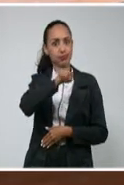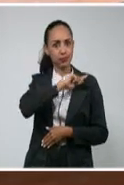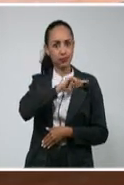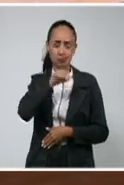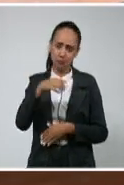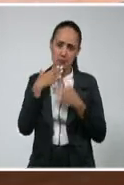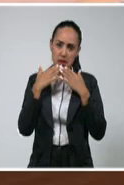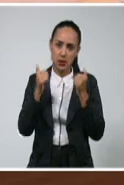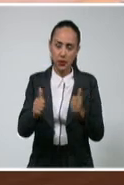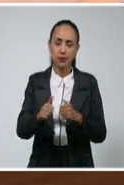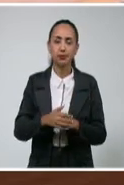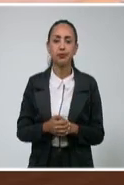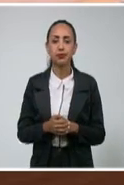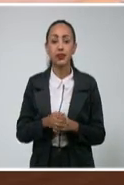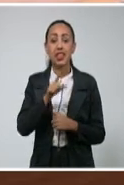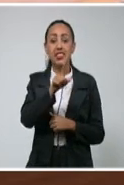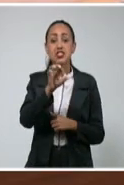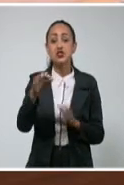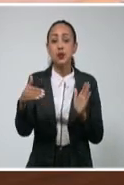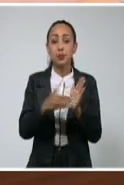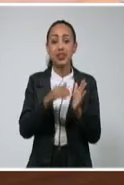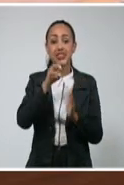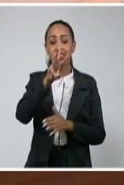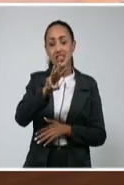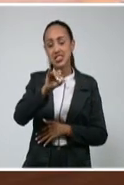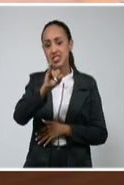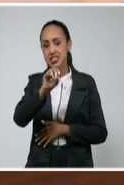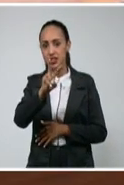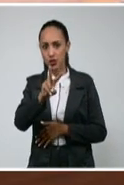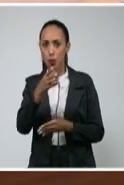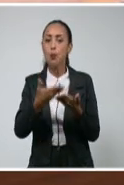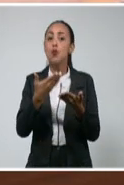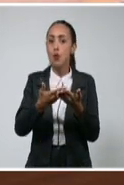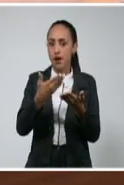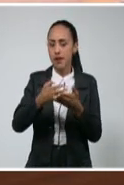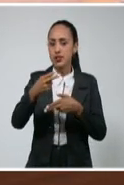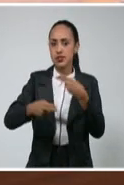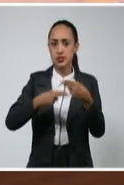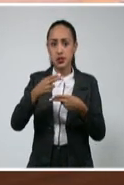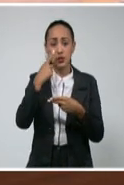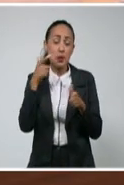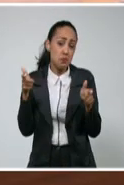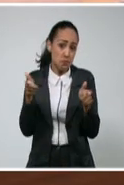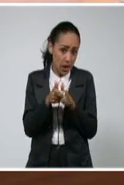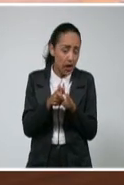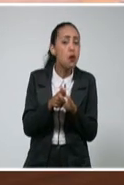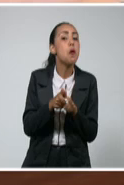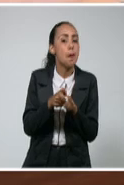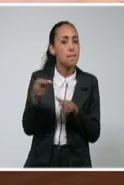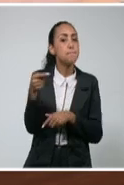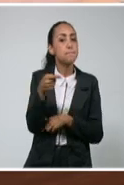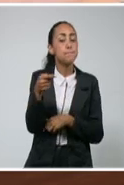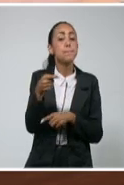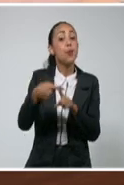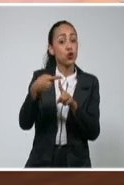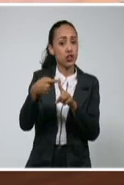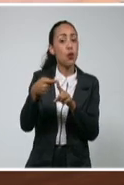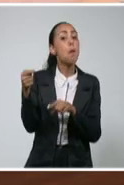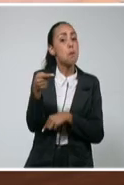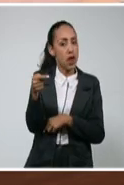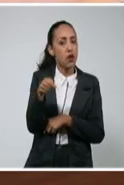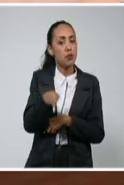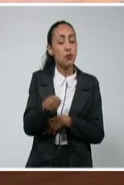se procesaron 18.362 muestras. Disminuyó la positividad con relación al día anterior. Ayer fue